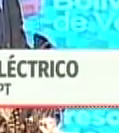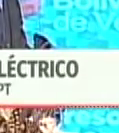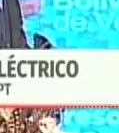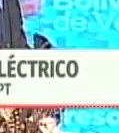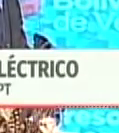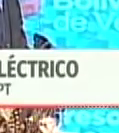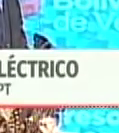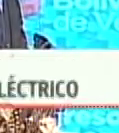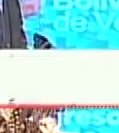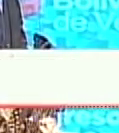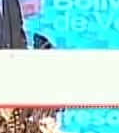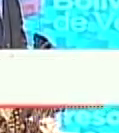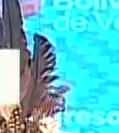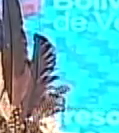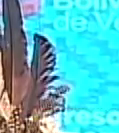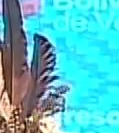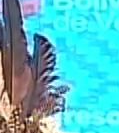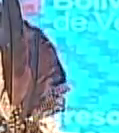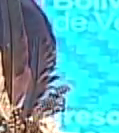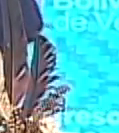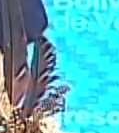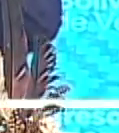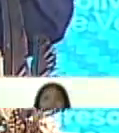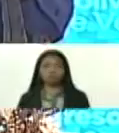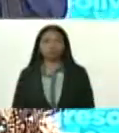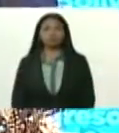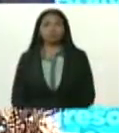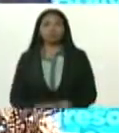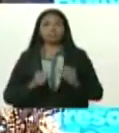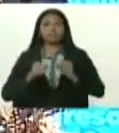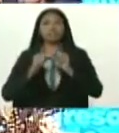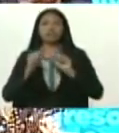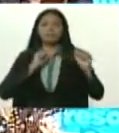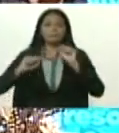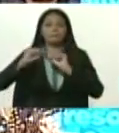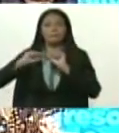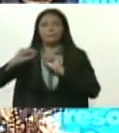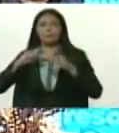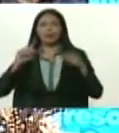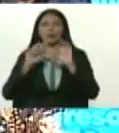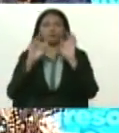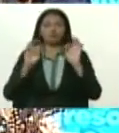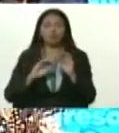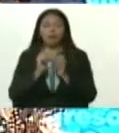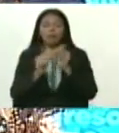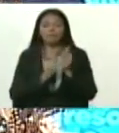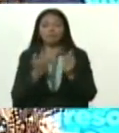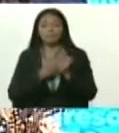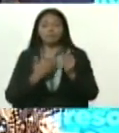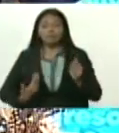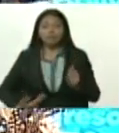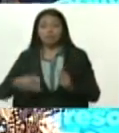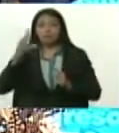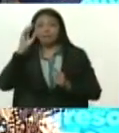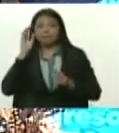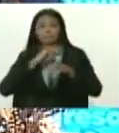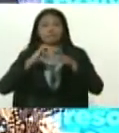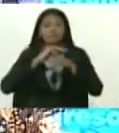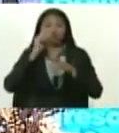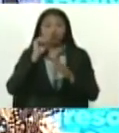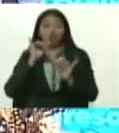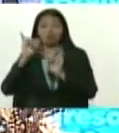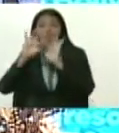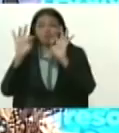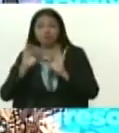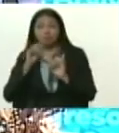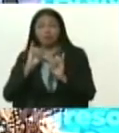¡Venceremos! Continúan allá, fíjense, desplegados. La vicepresidenta con los ministros y ministras allá, con la